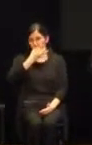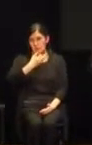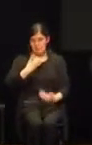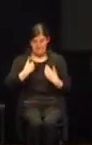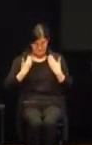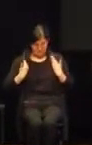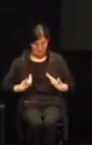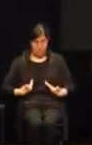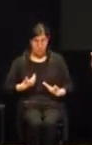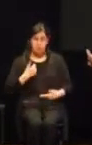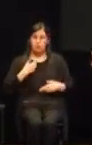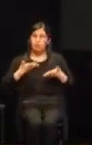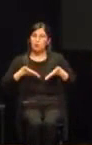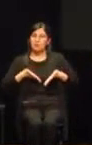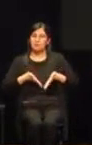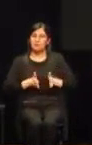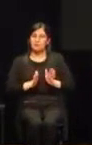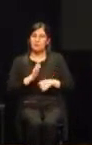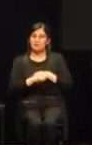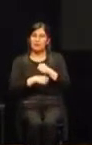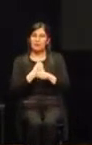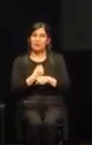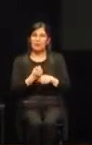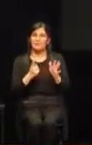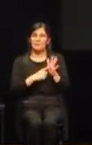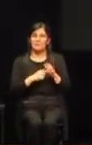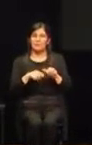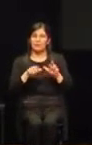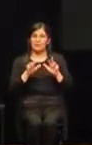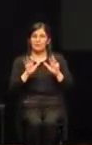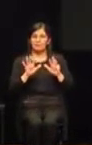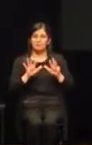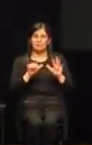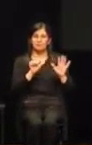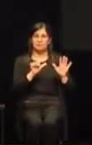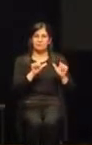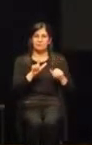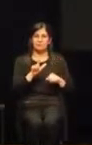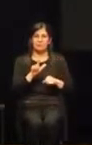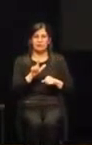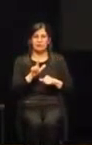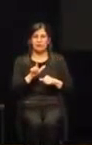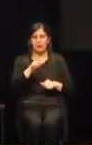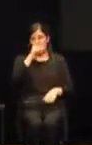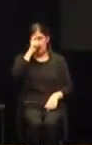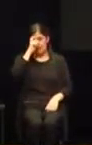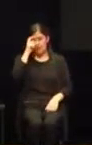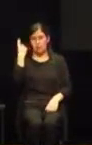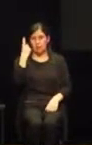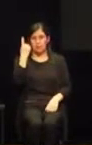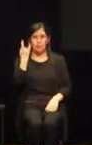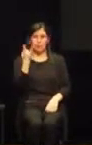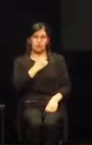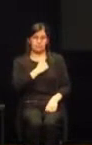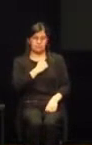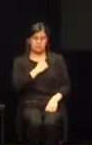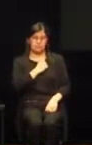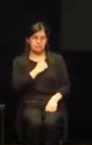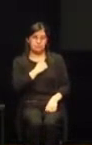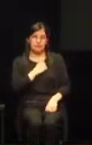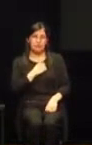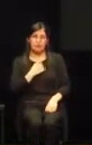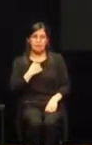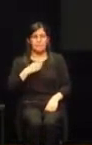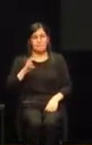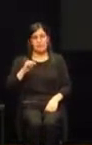mí? Nací en el año 67 en la Clínica de la Católica. Mi